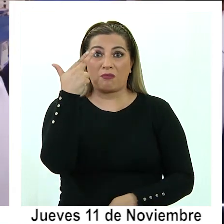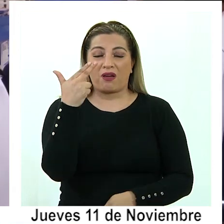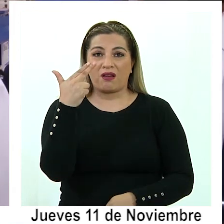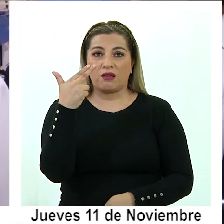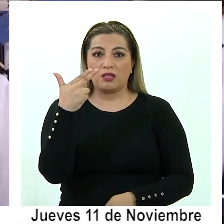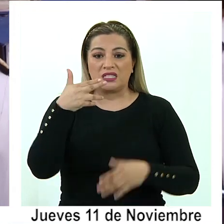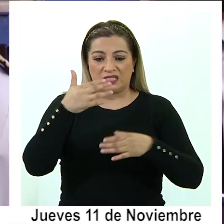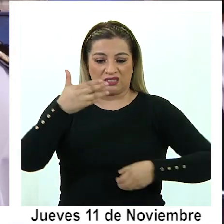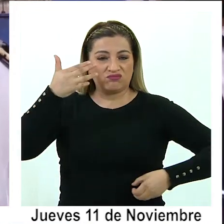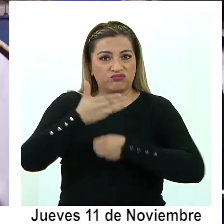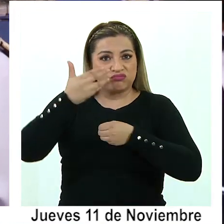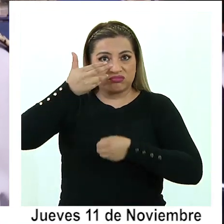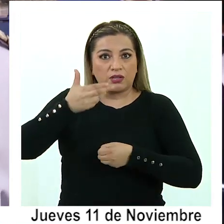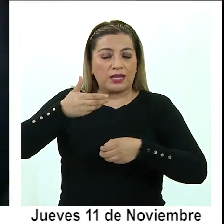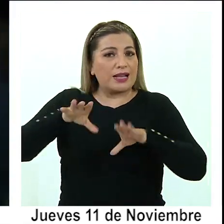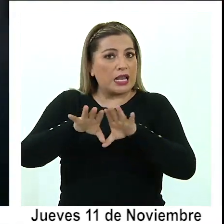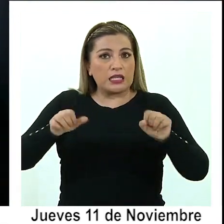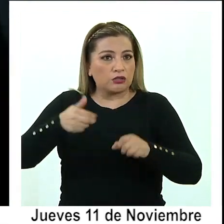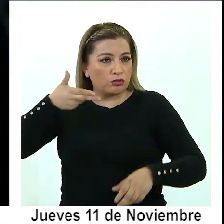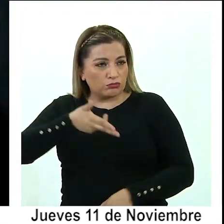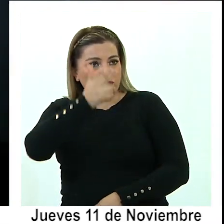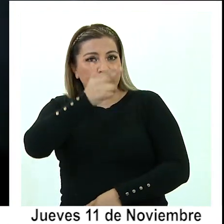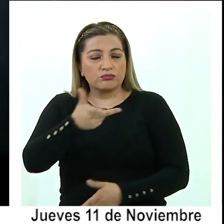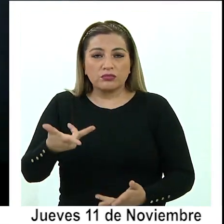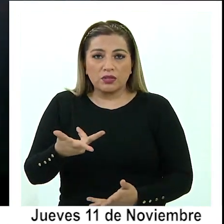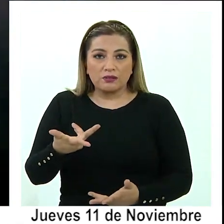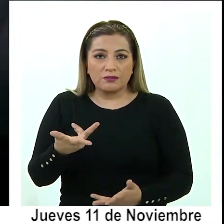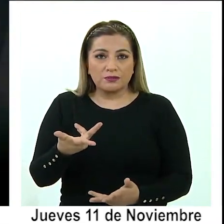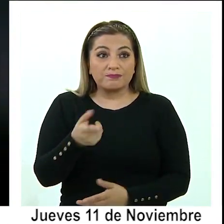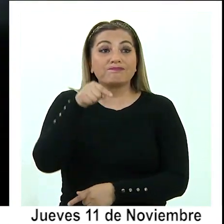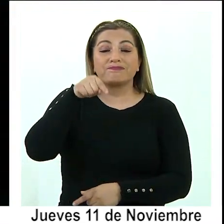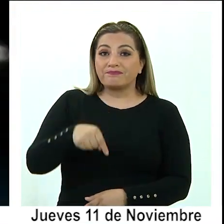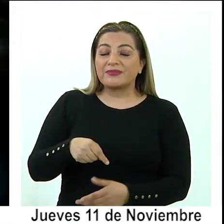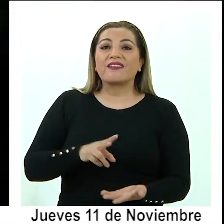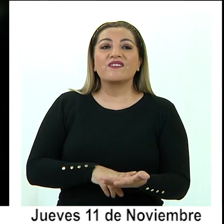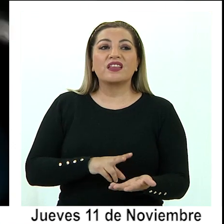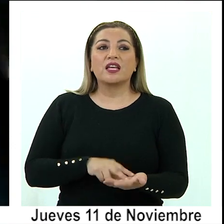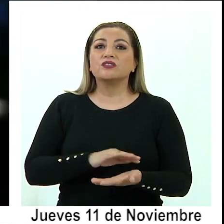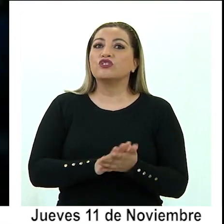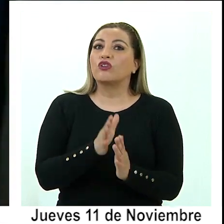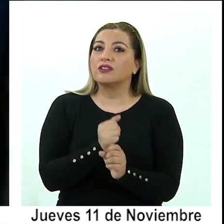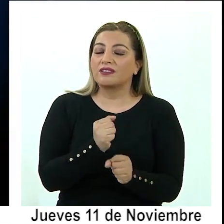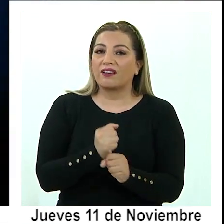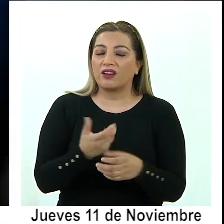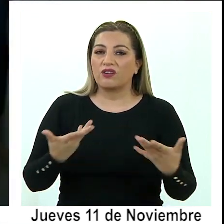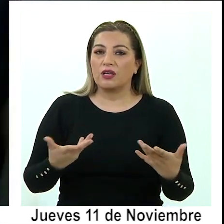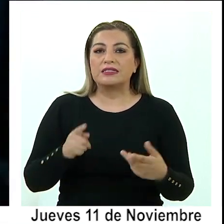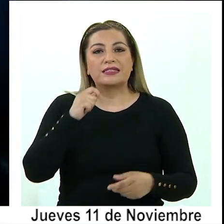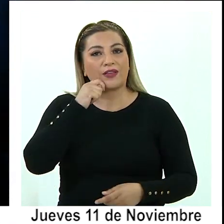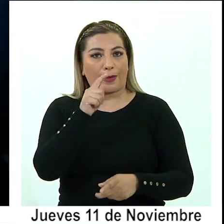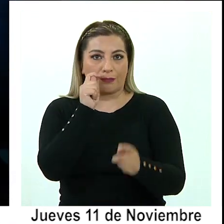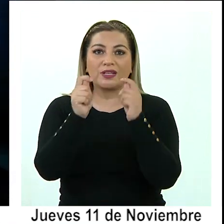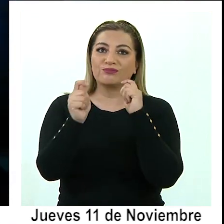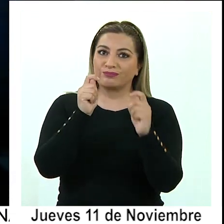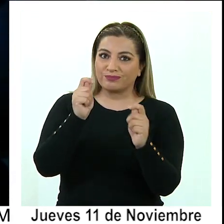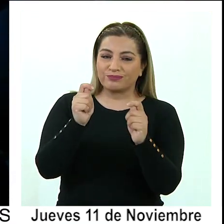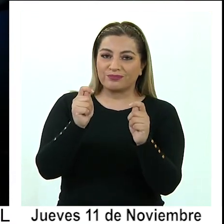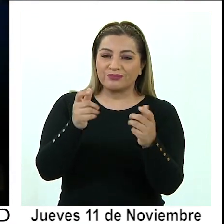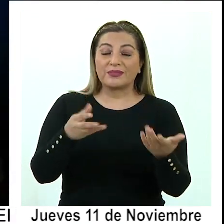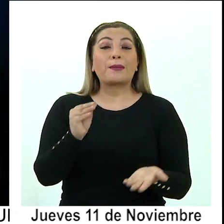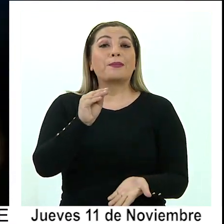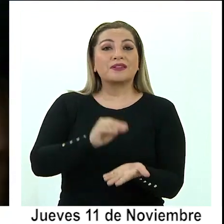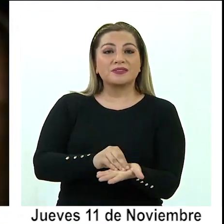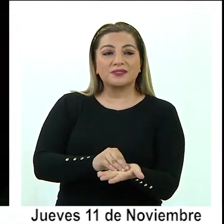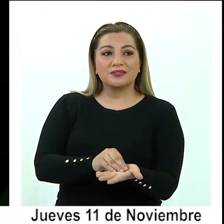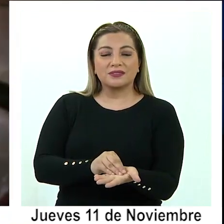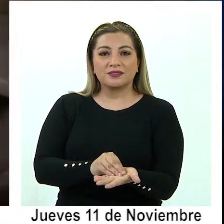lista a ser empleada. Por lo tanto, por cierto que todo este tipo de operaciones llevan un nivel de riesgo. Eso sumado a las